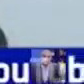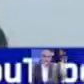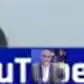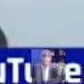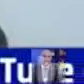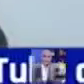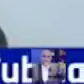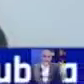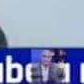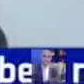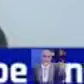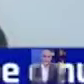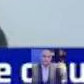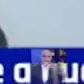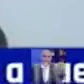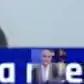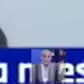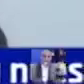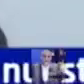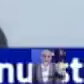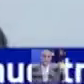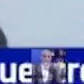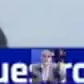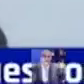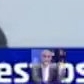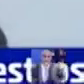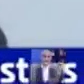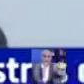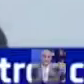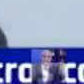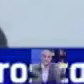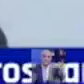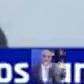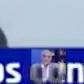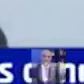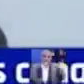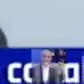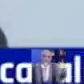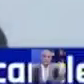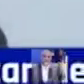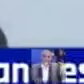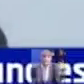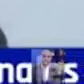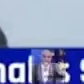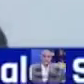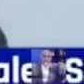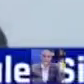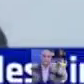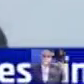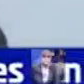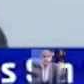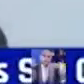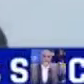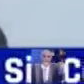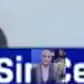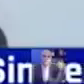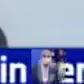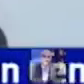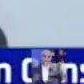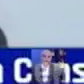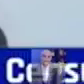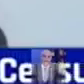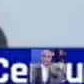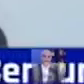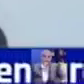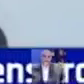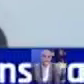tipo participó en la estrategia de comunicación, sacamos reportaje al respecto. Entonces, la